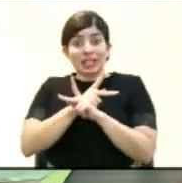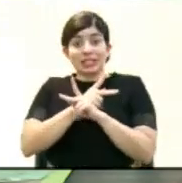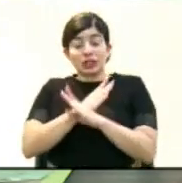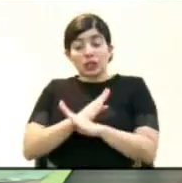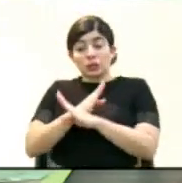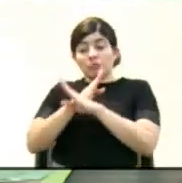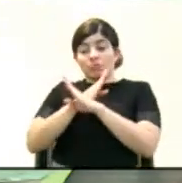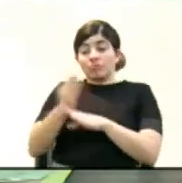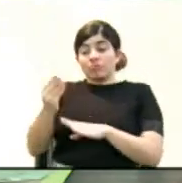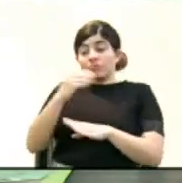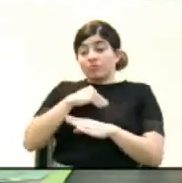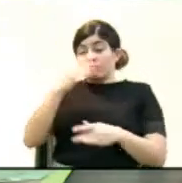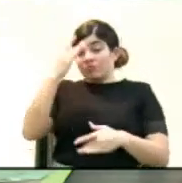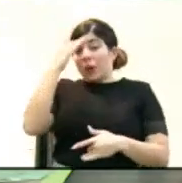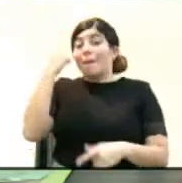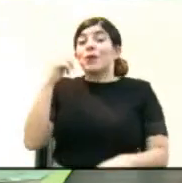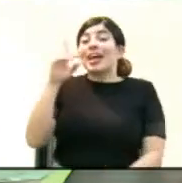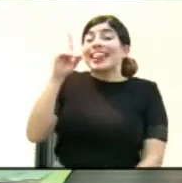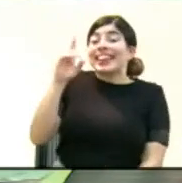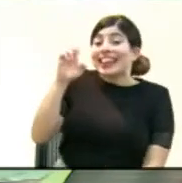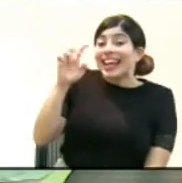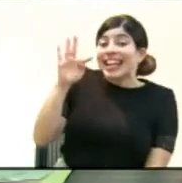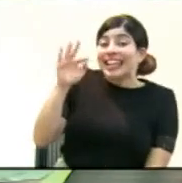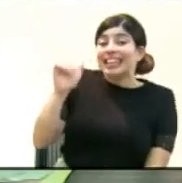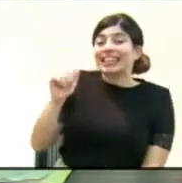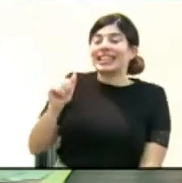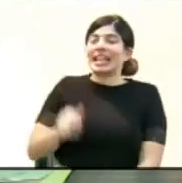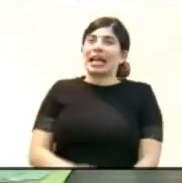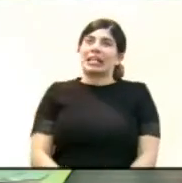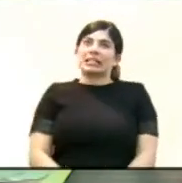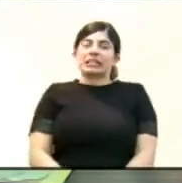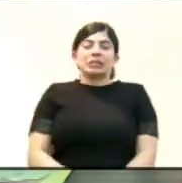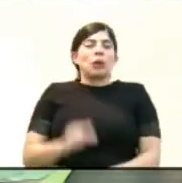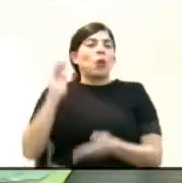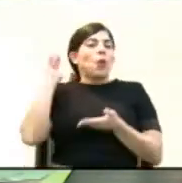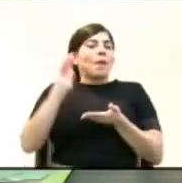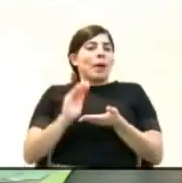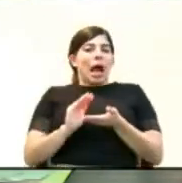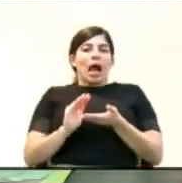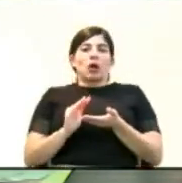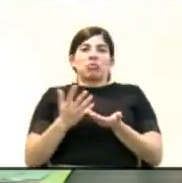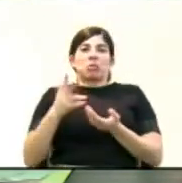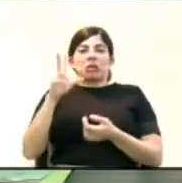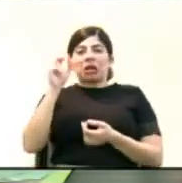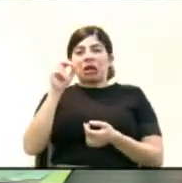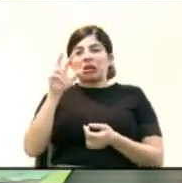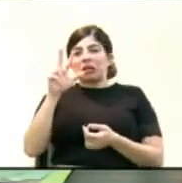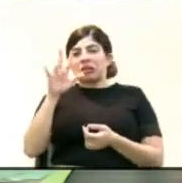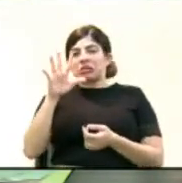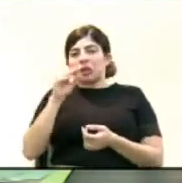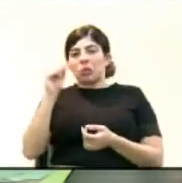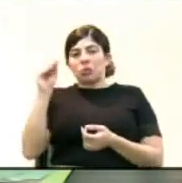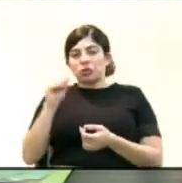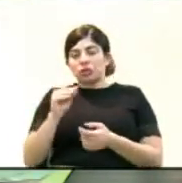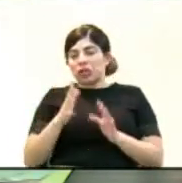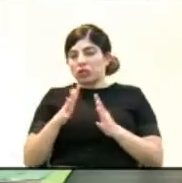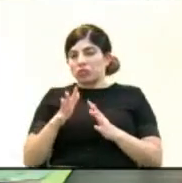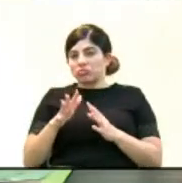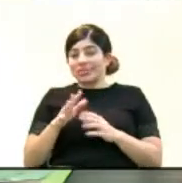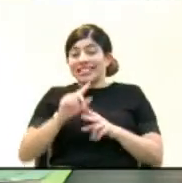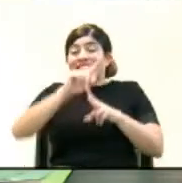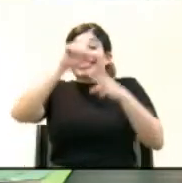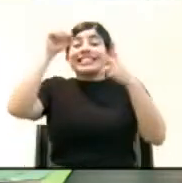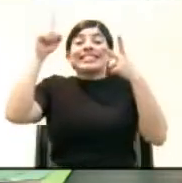el contagio por la variante Delta es relativamente baja. Estamos hablando entre 30 y 35%. Es con